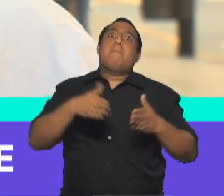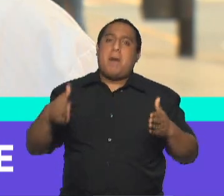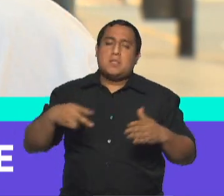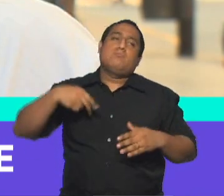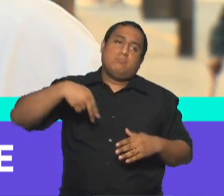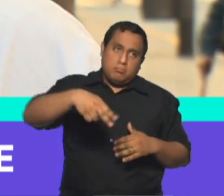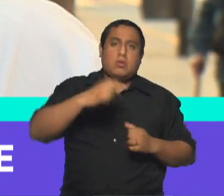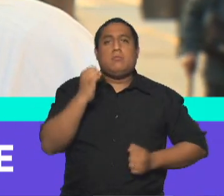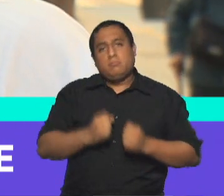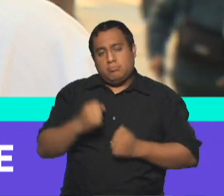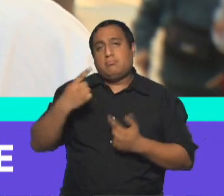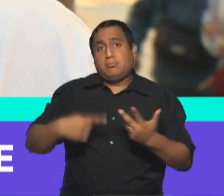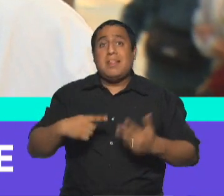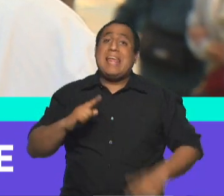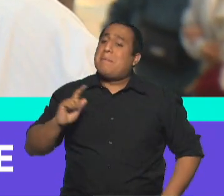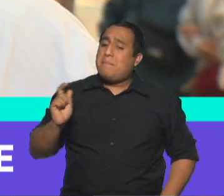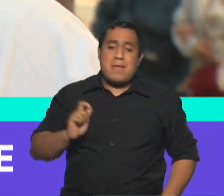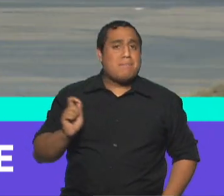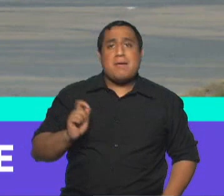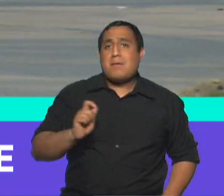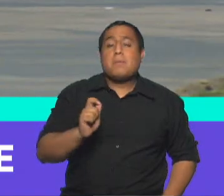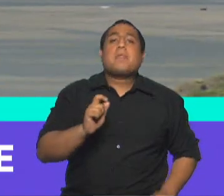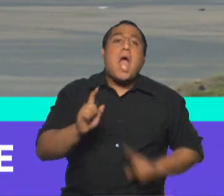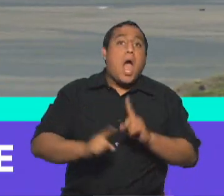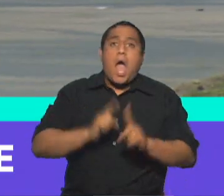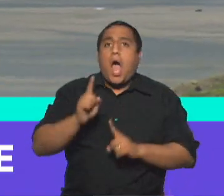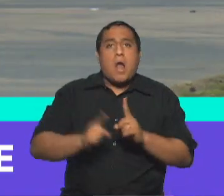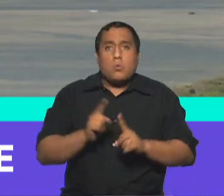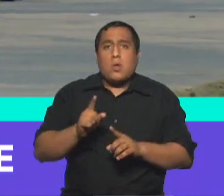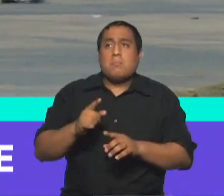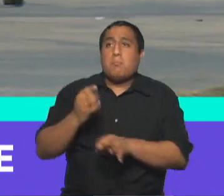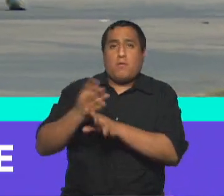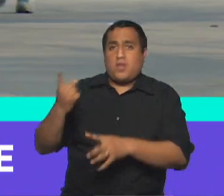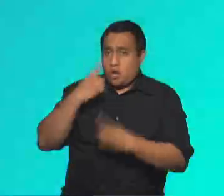tener que pasar un par de meses, sobre todo aquella gente que no está supervisada por un profesional.